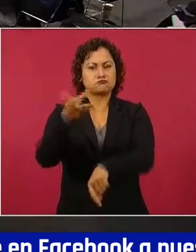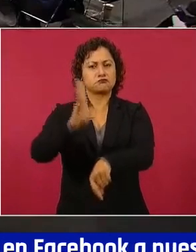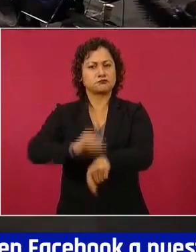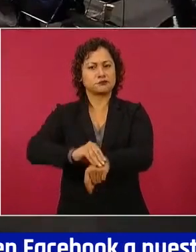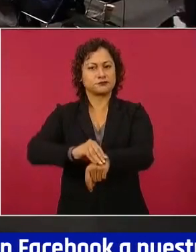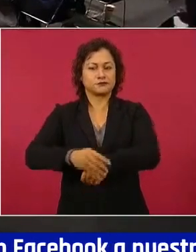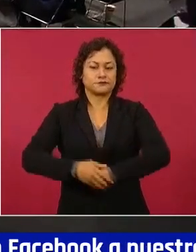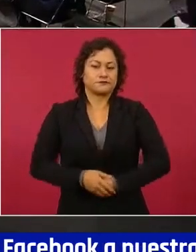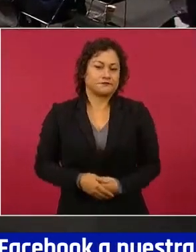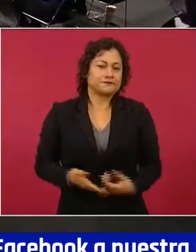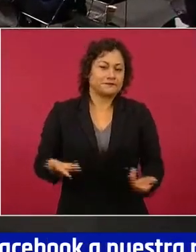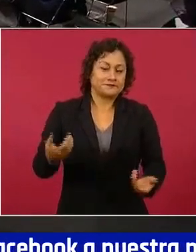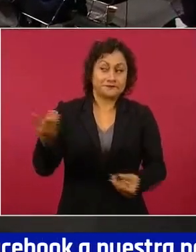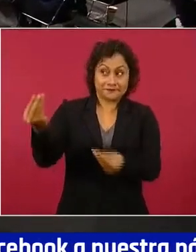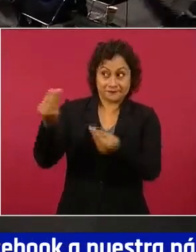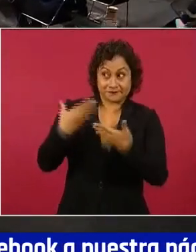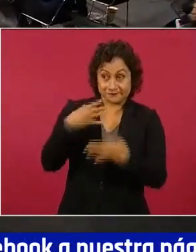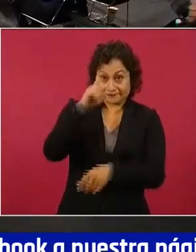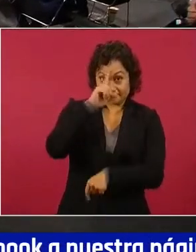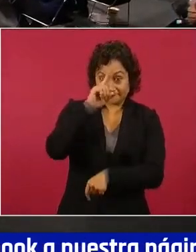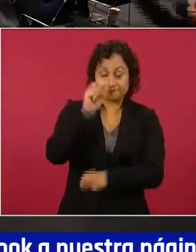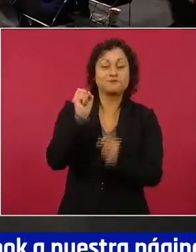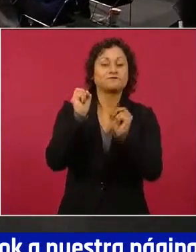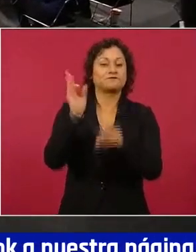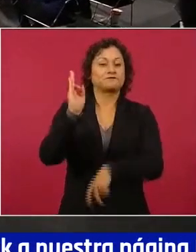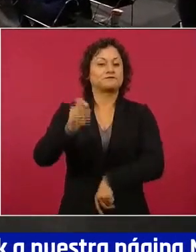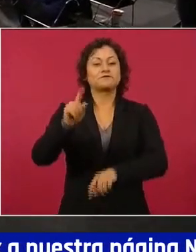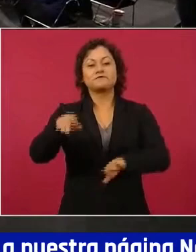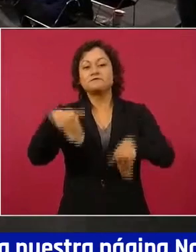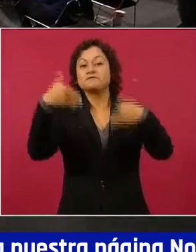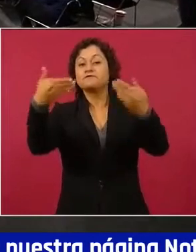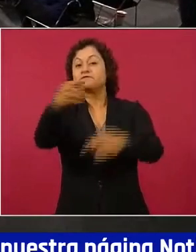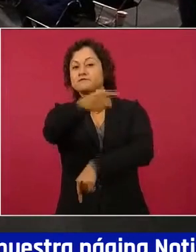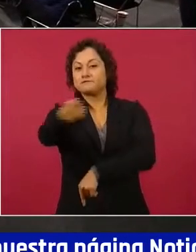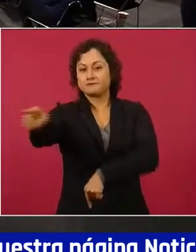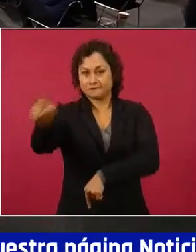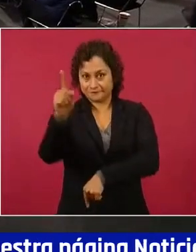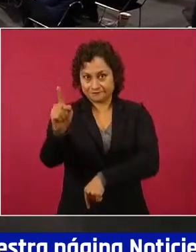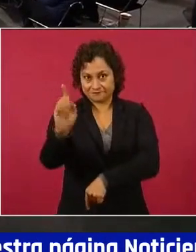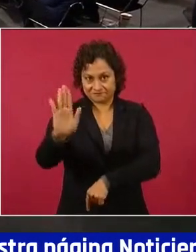Entonces vamos a tomar en cuenta su recomendación para que también